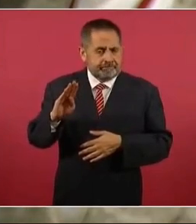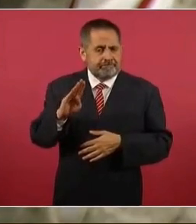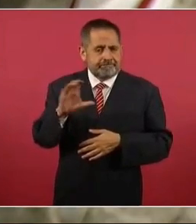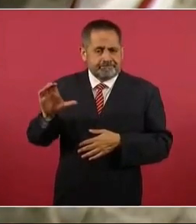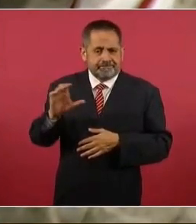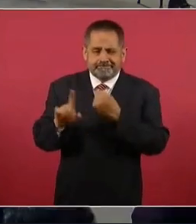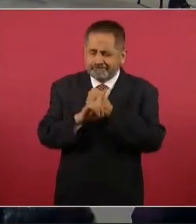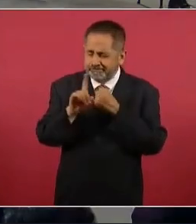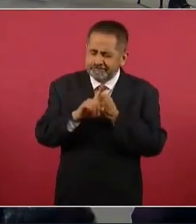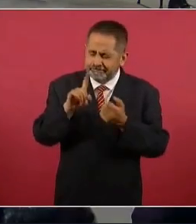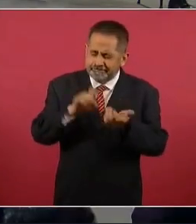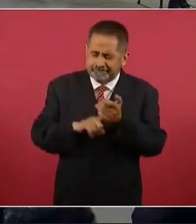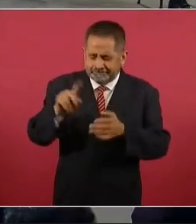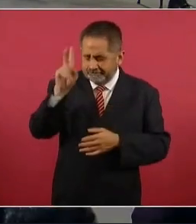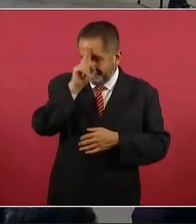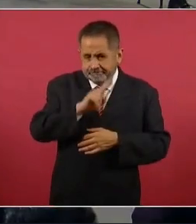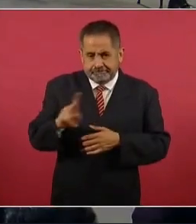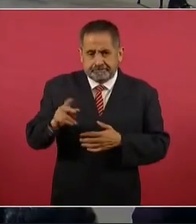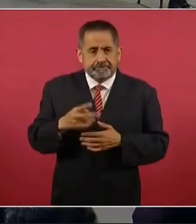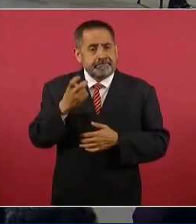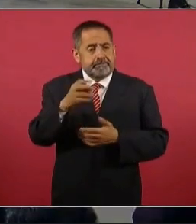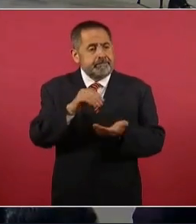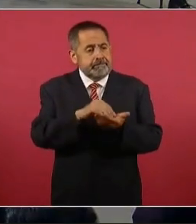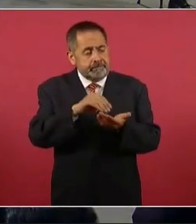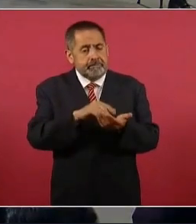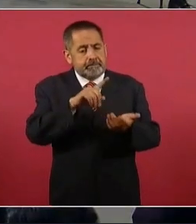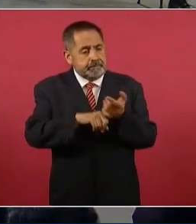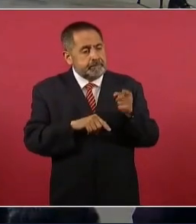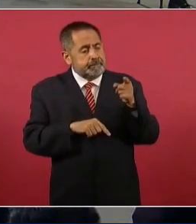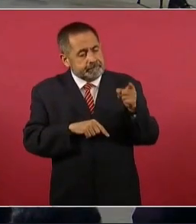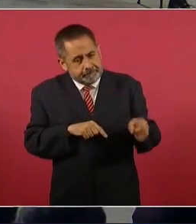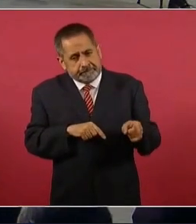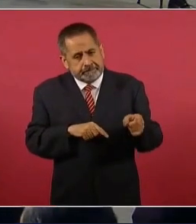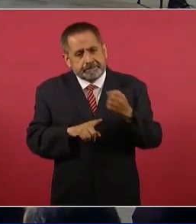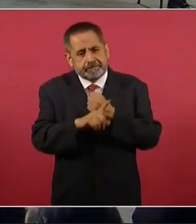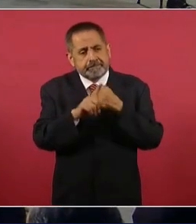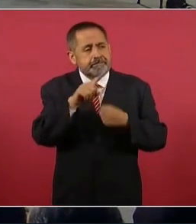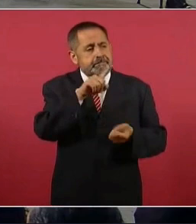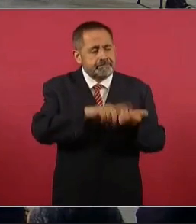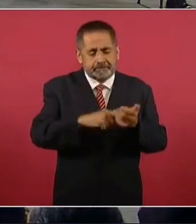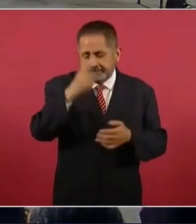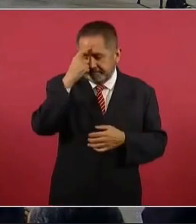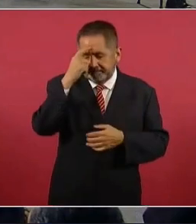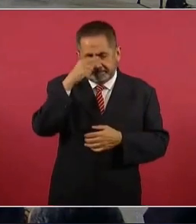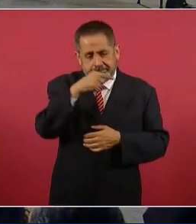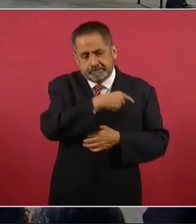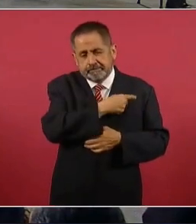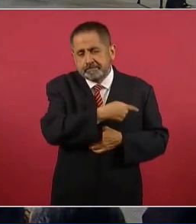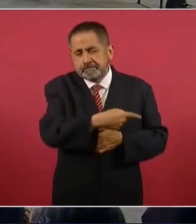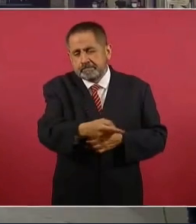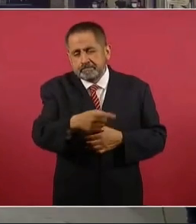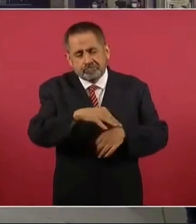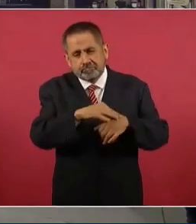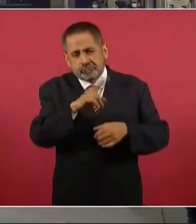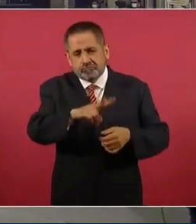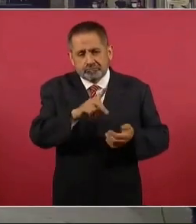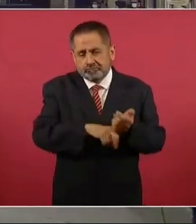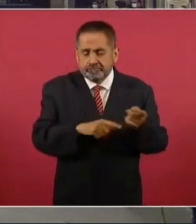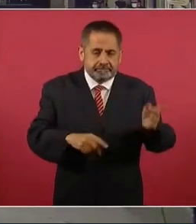esta problemática tan severa. Y ahí está precisamente la médula del pensamiento conservador vuelta a realidad,